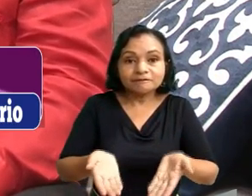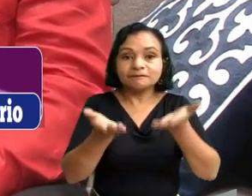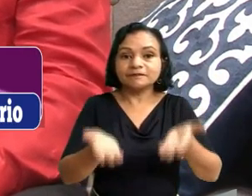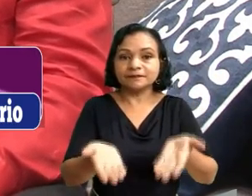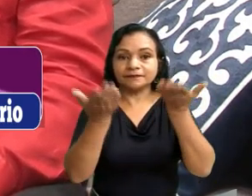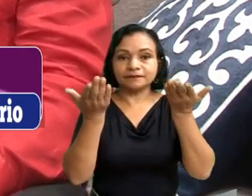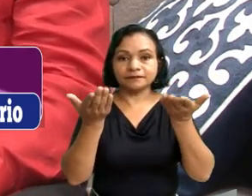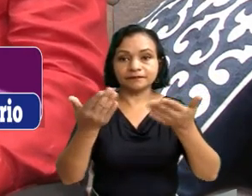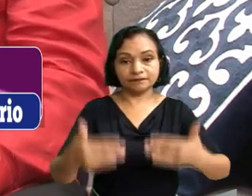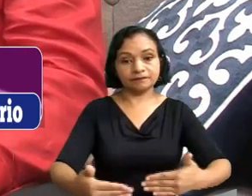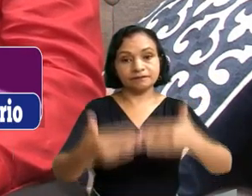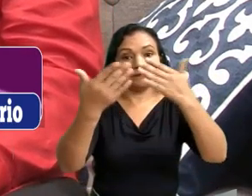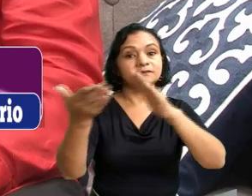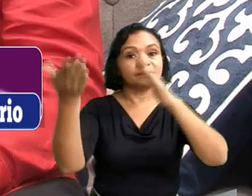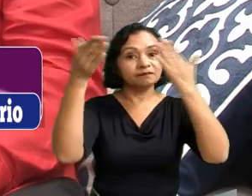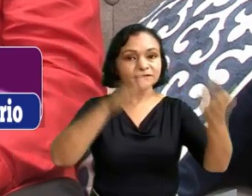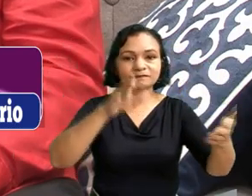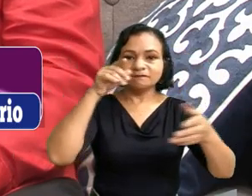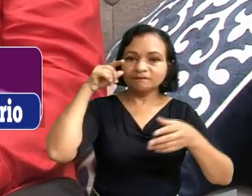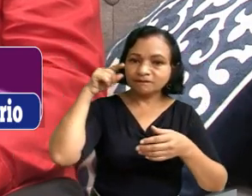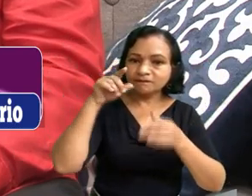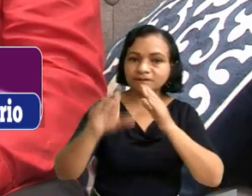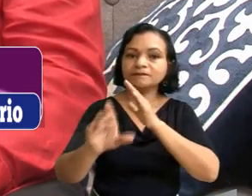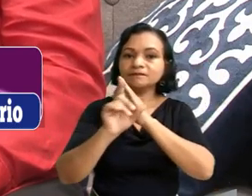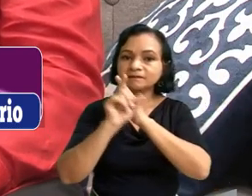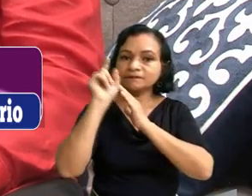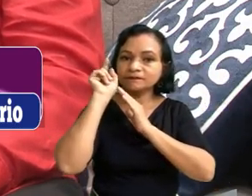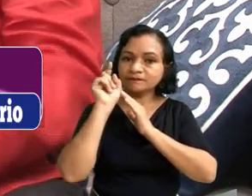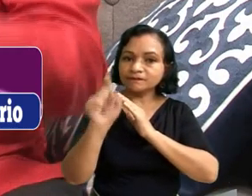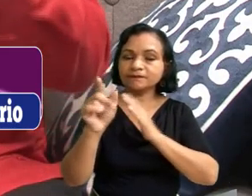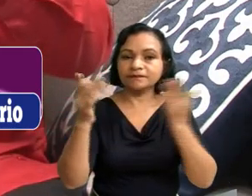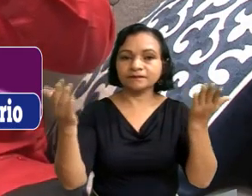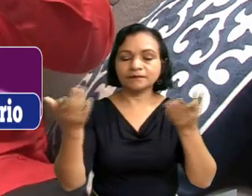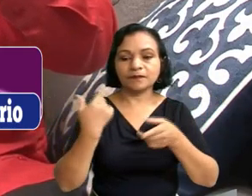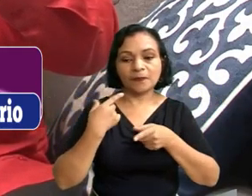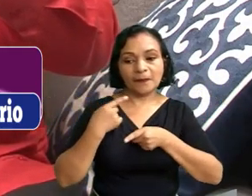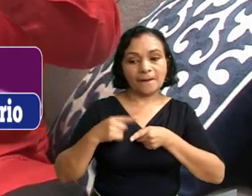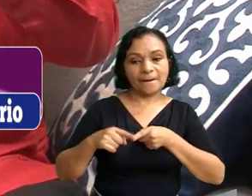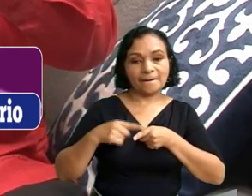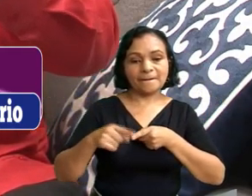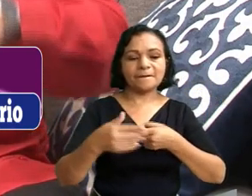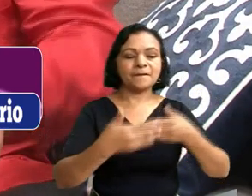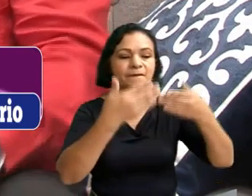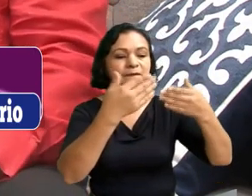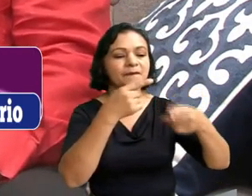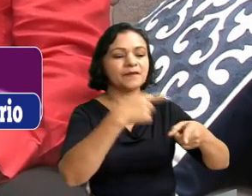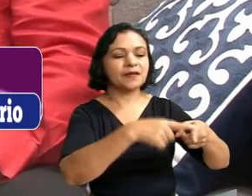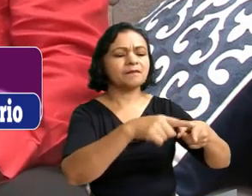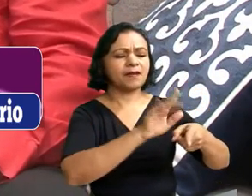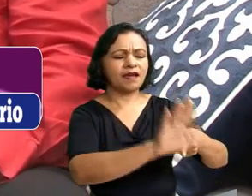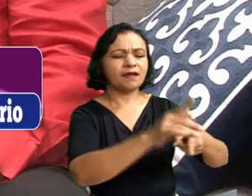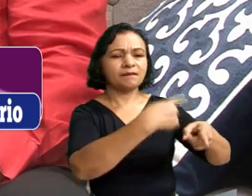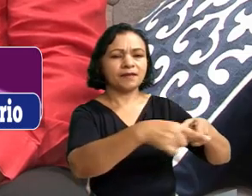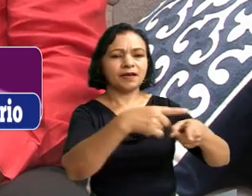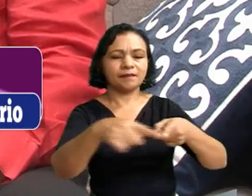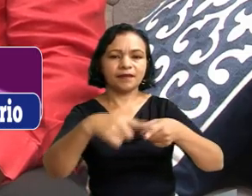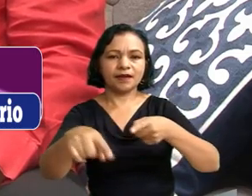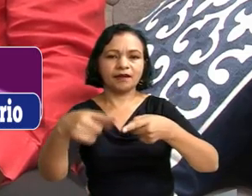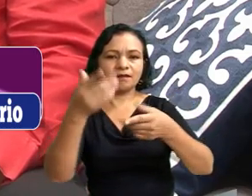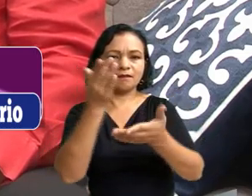los tranques de la muerte los que pagaban en los tranques para que estuvieran delincuentes